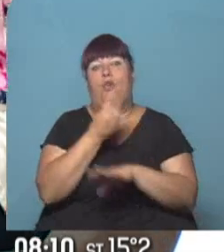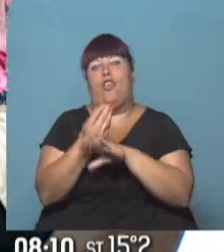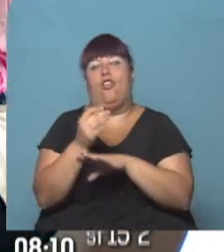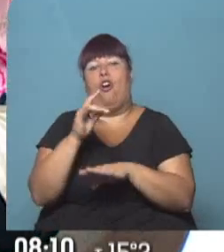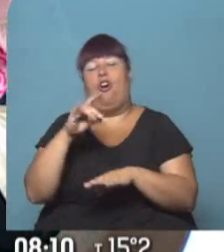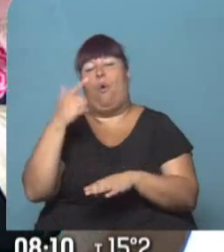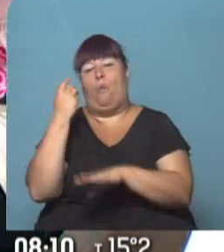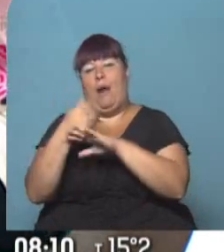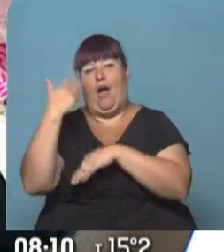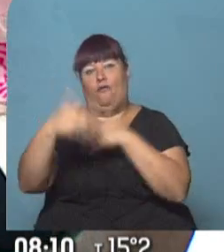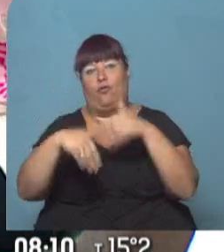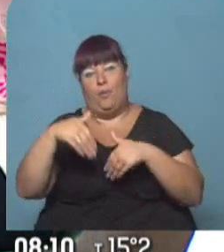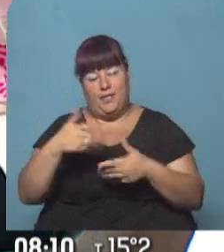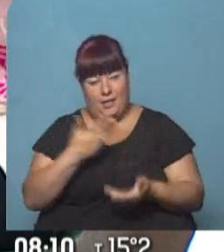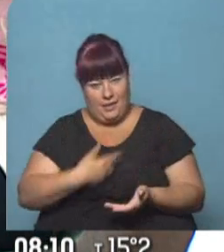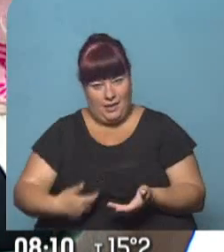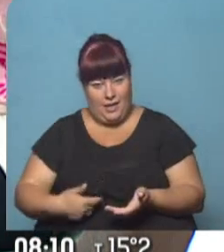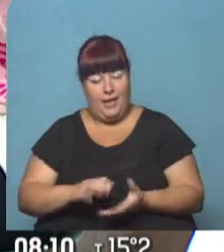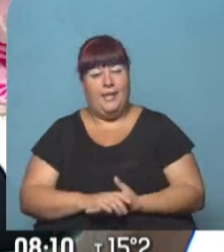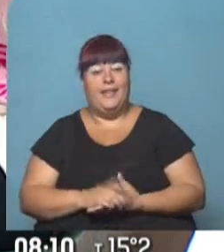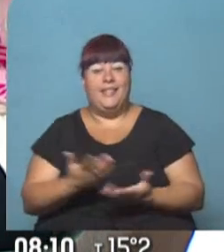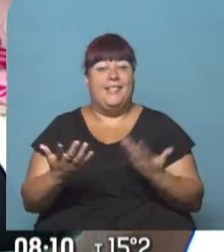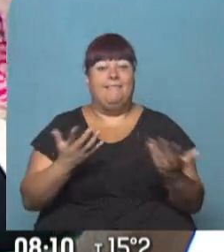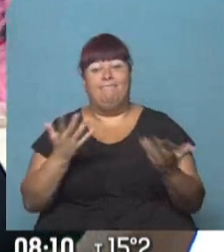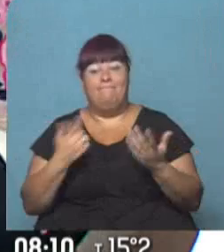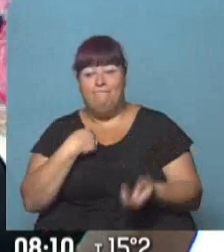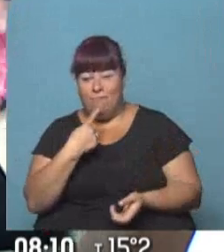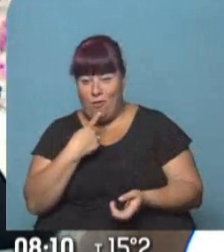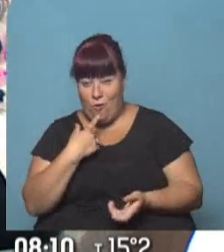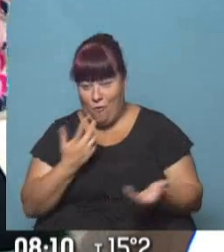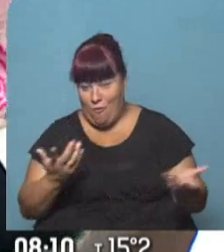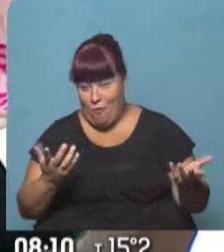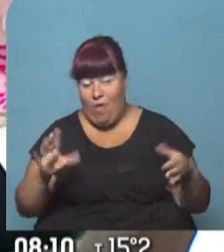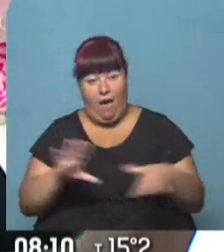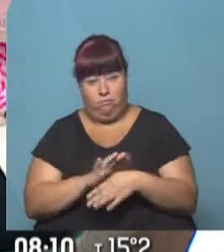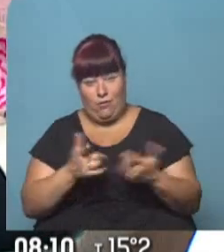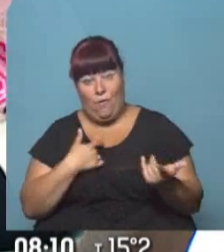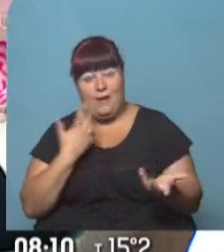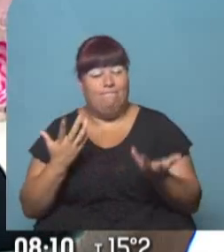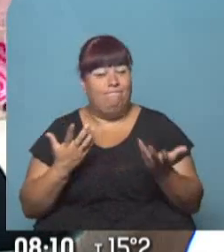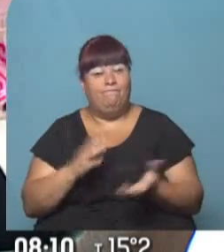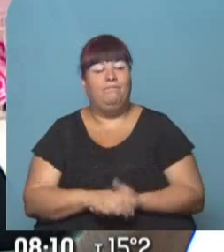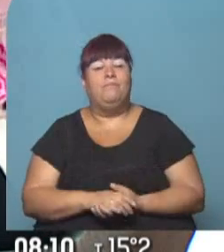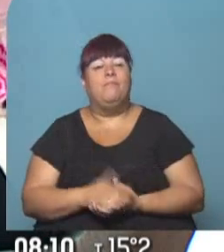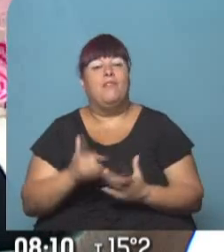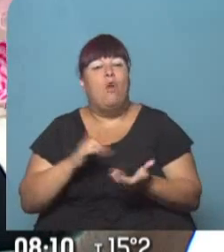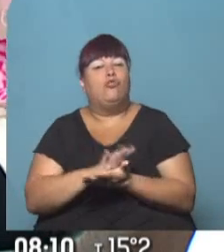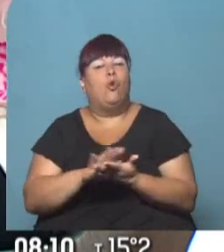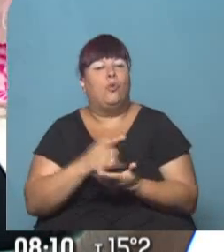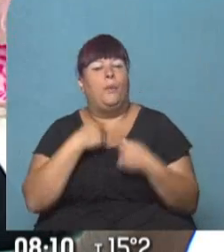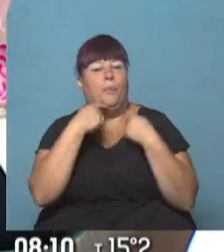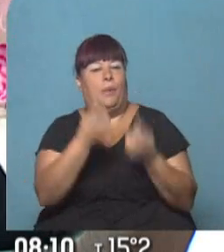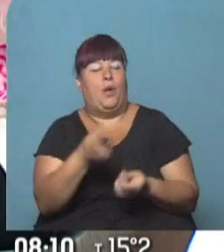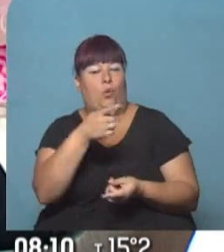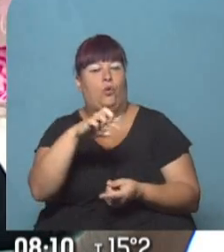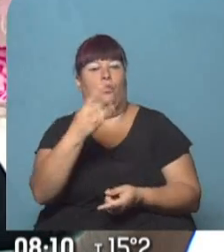Silva presentarse en las próximas elecciones. Esta inquietud, este intríngulis que no tiene solución, se lo trasladamos a